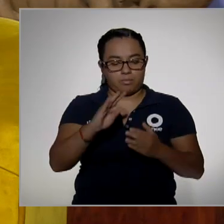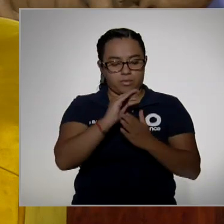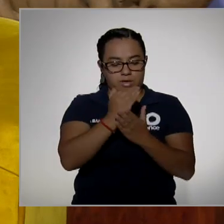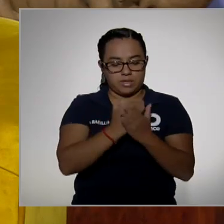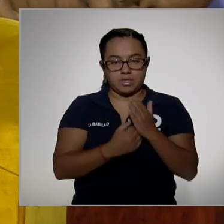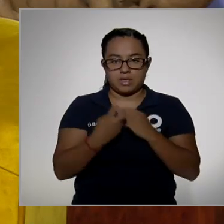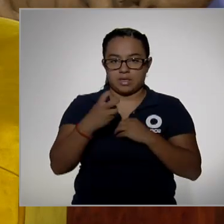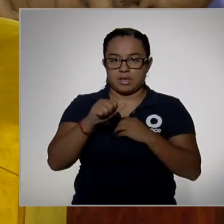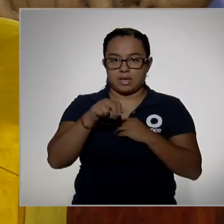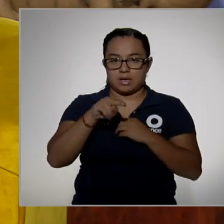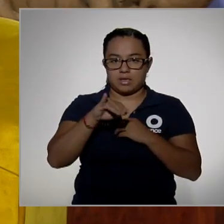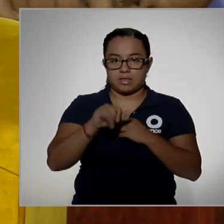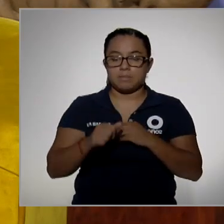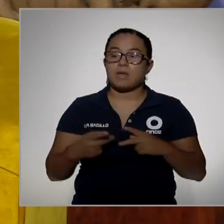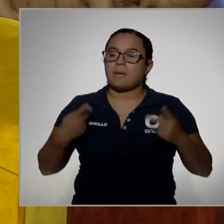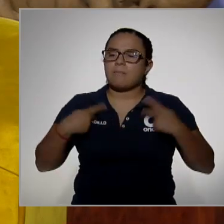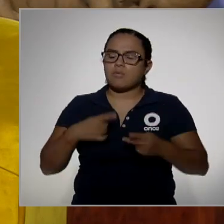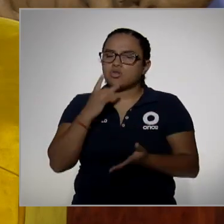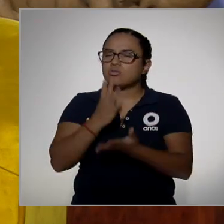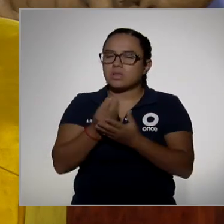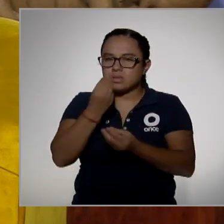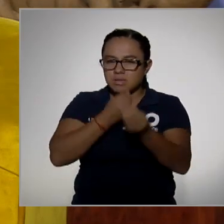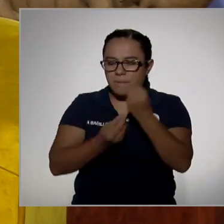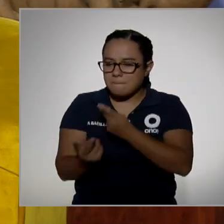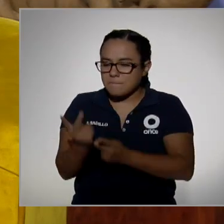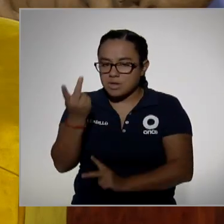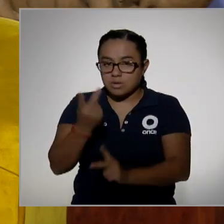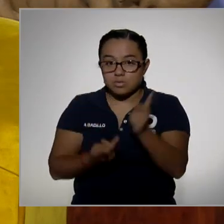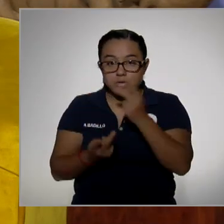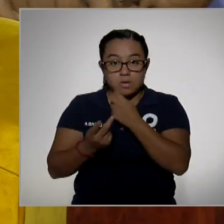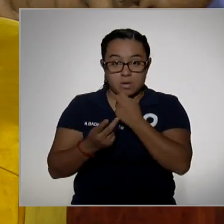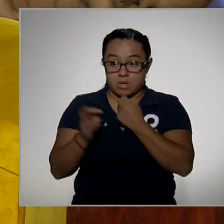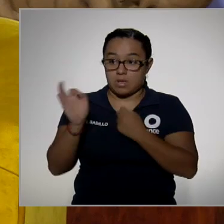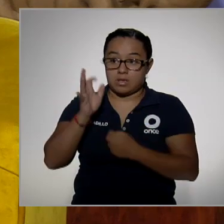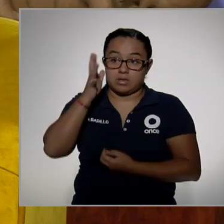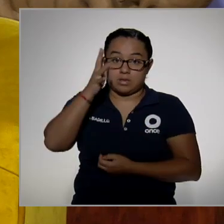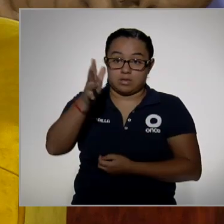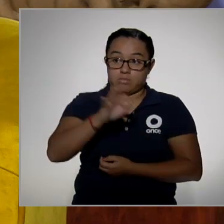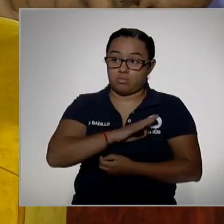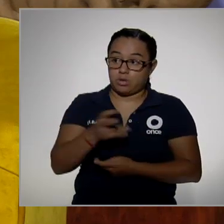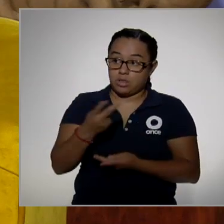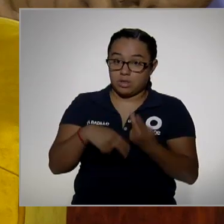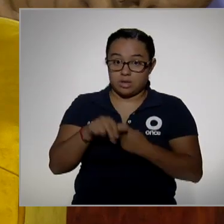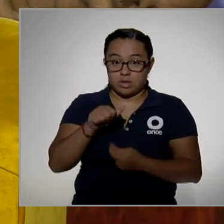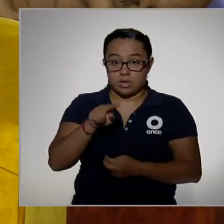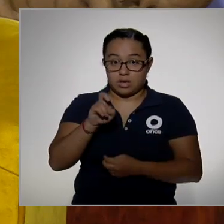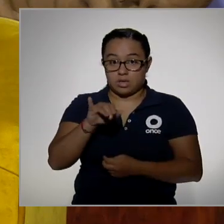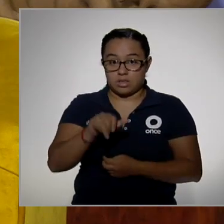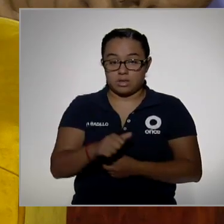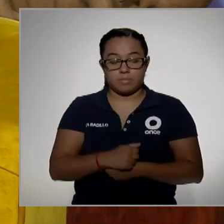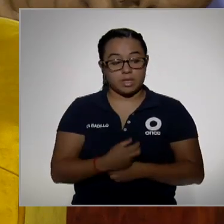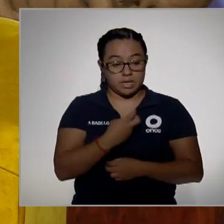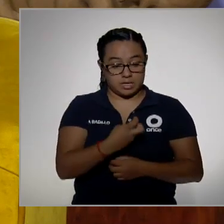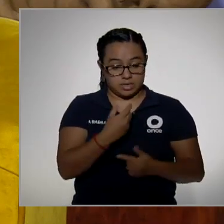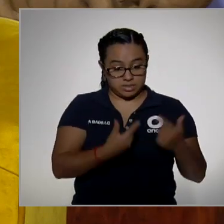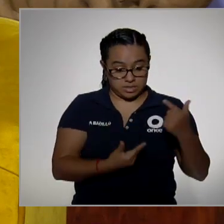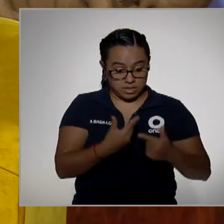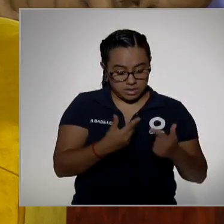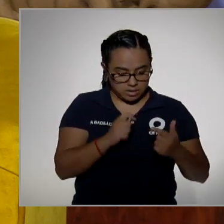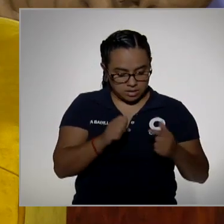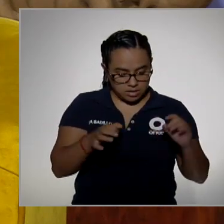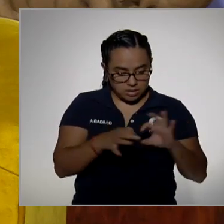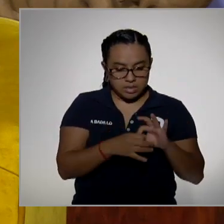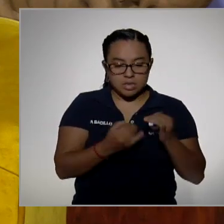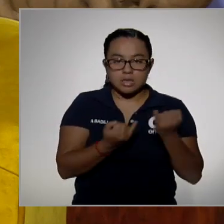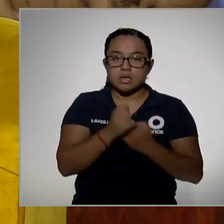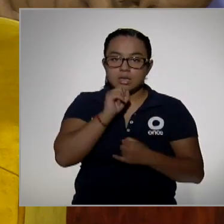anemia y las personas vegetarianas si en algún momento ellos van a tener anemia o no y si los lácteos tienen que ver con el